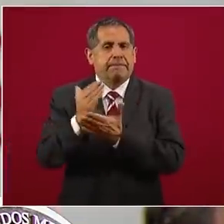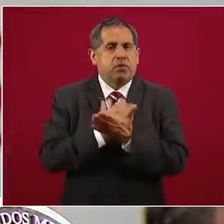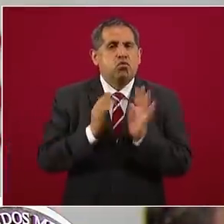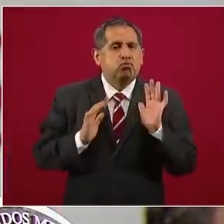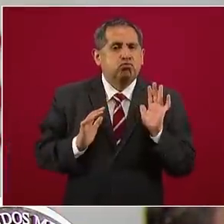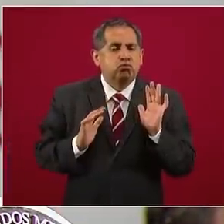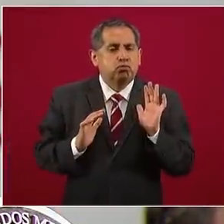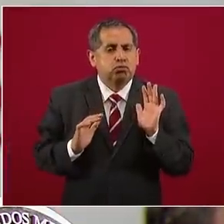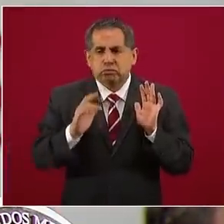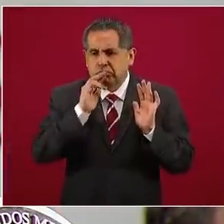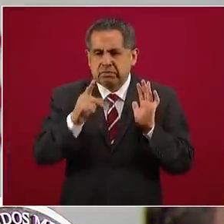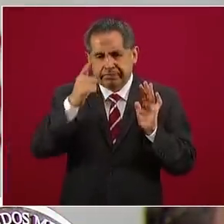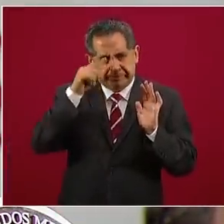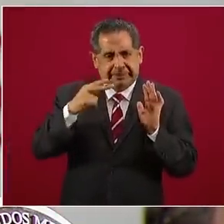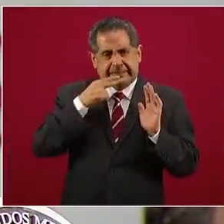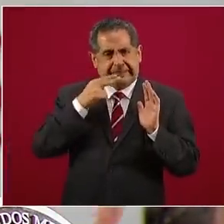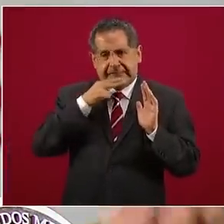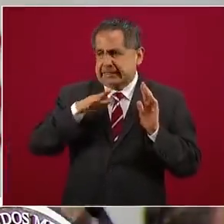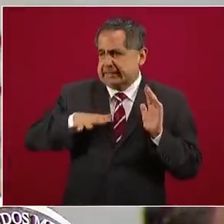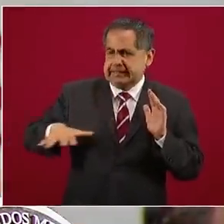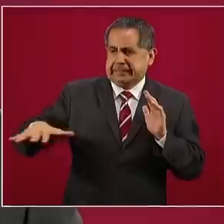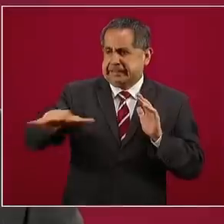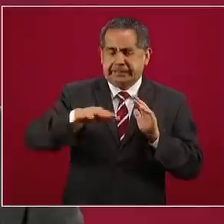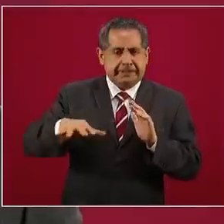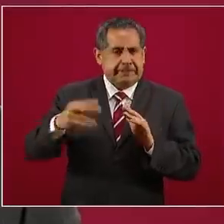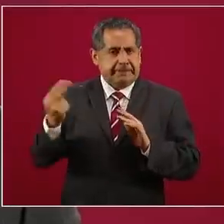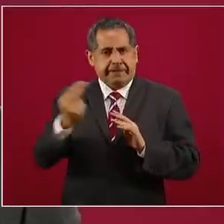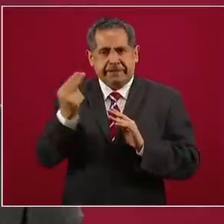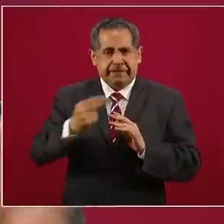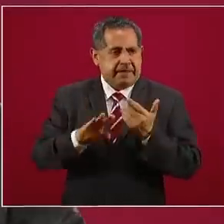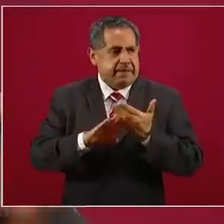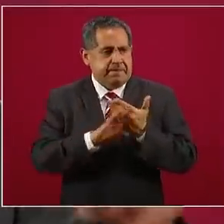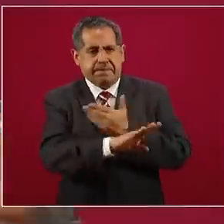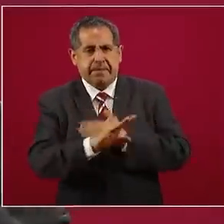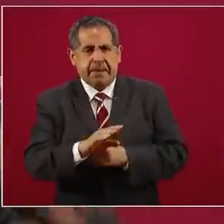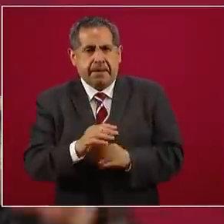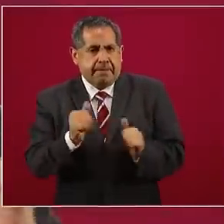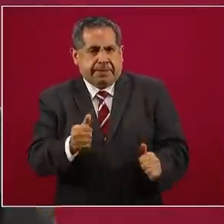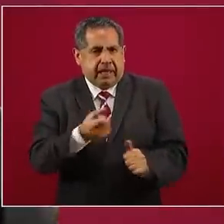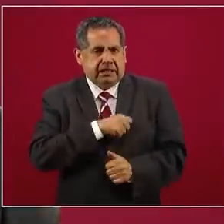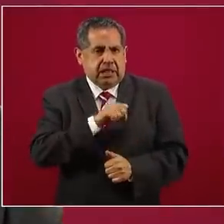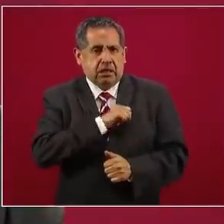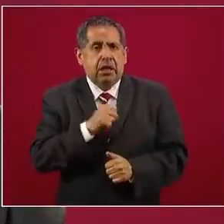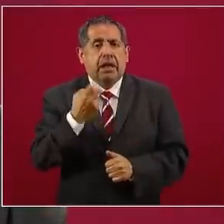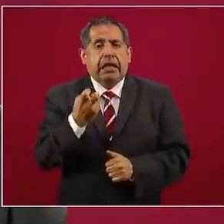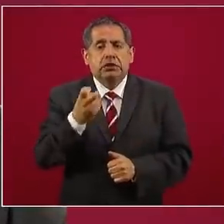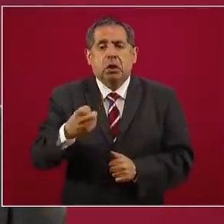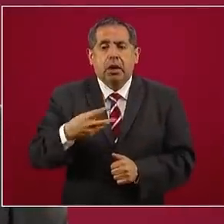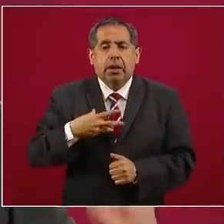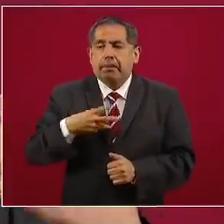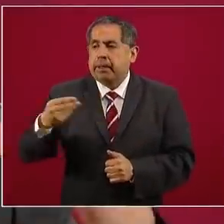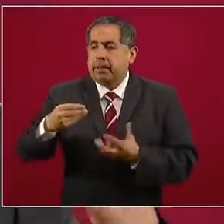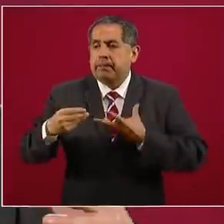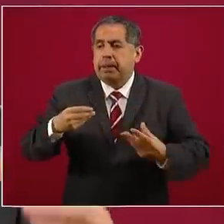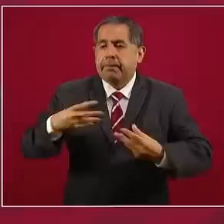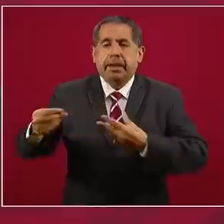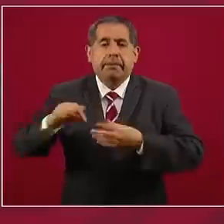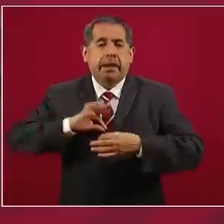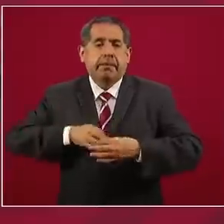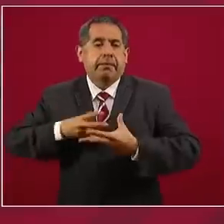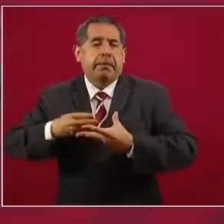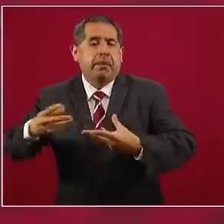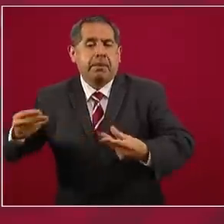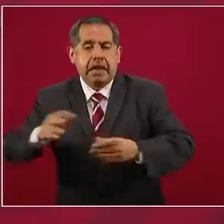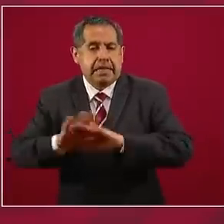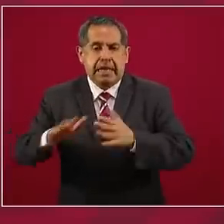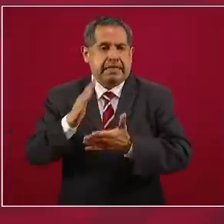porcentaje suficiente de la población que resulte inmune y entonces se eviten las cadenas de transmisión y finalmente